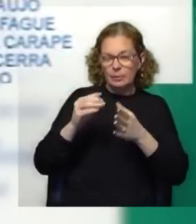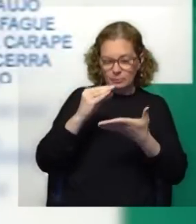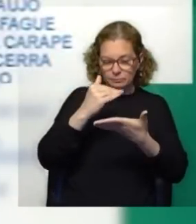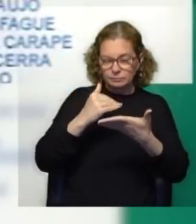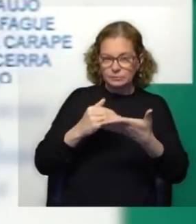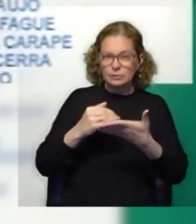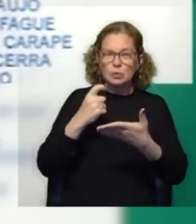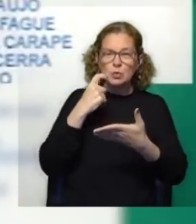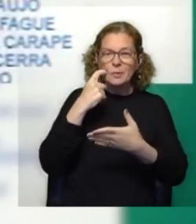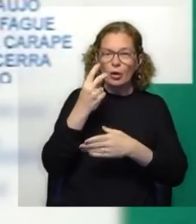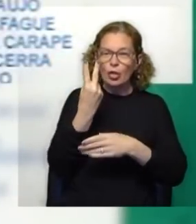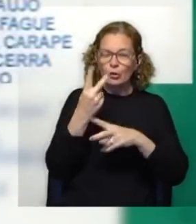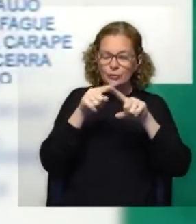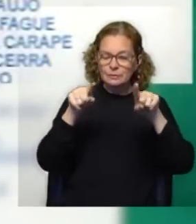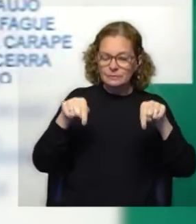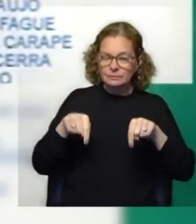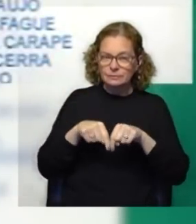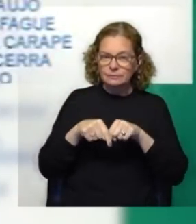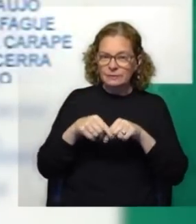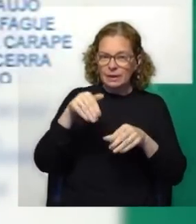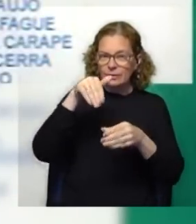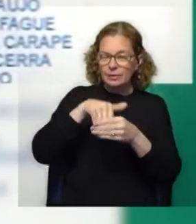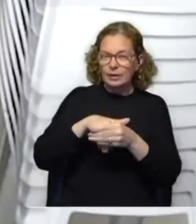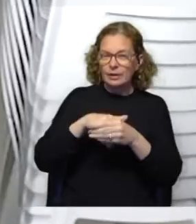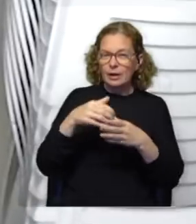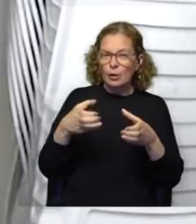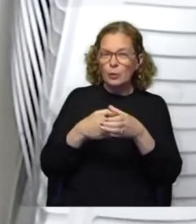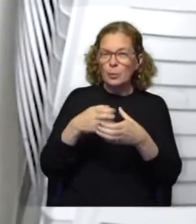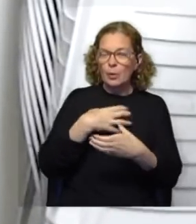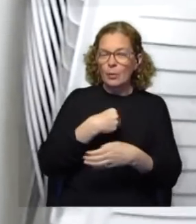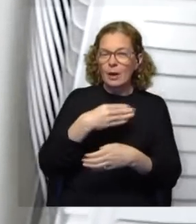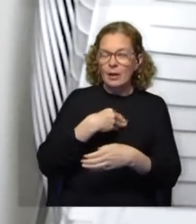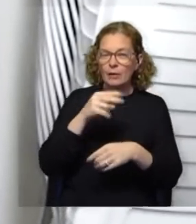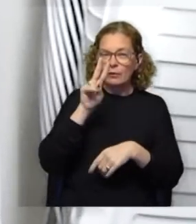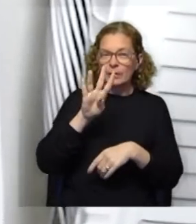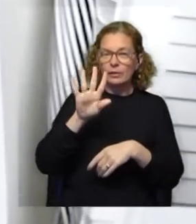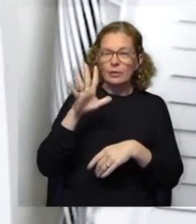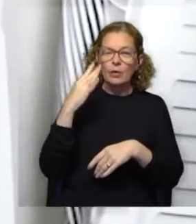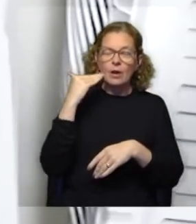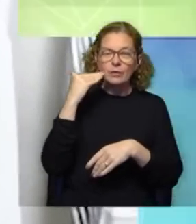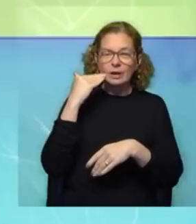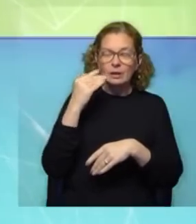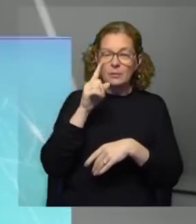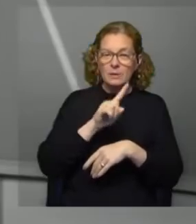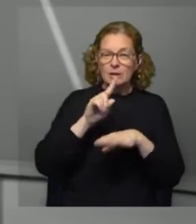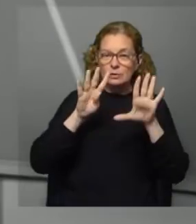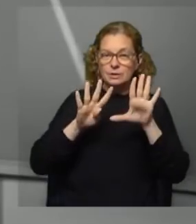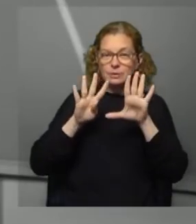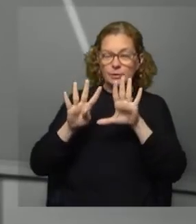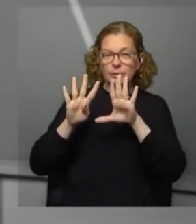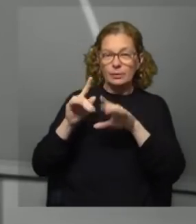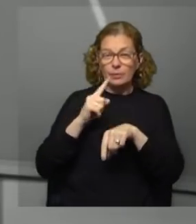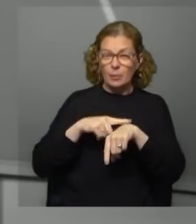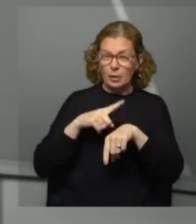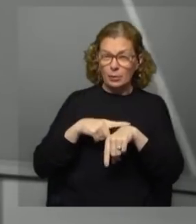parte de la lista 2 del herrerismo para las internas del partido Nacional realizadas el 25 de abril de 1999 y